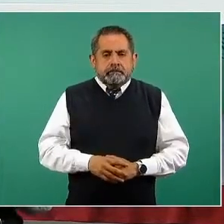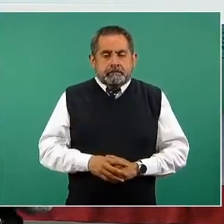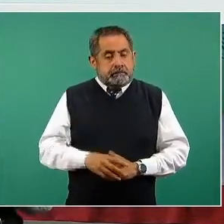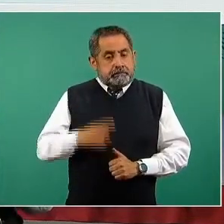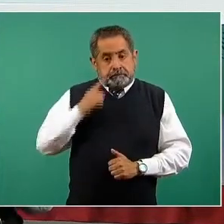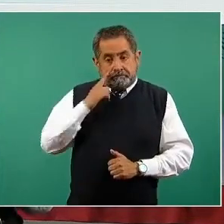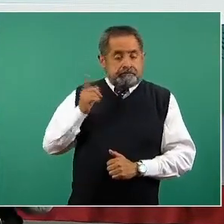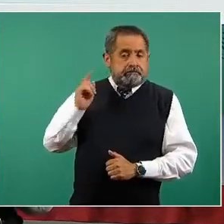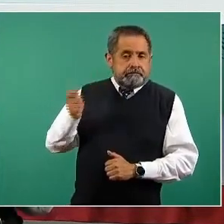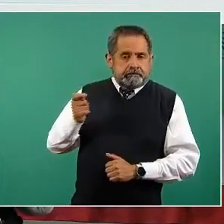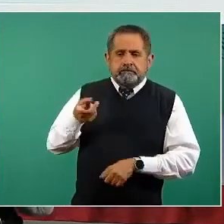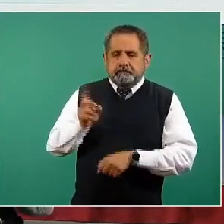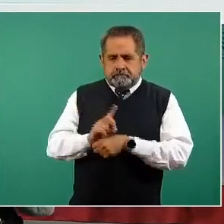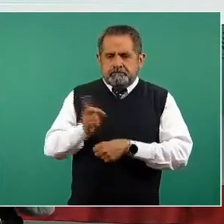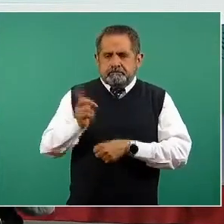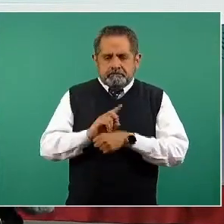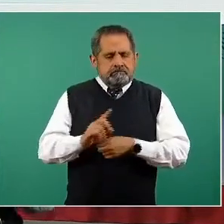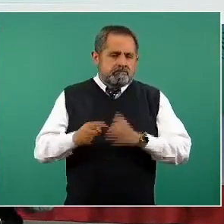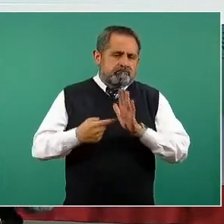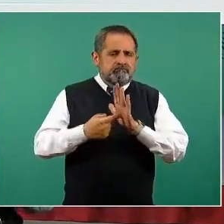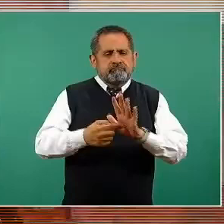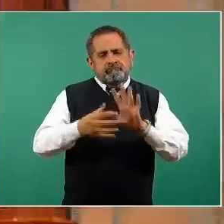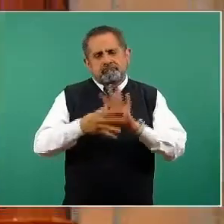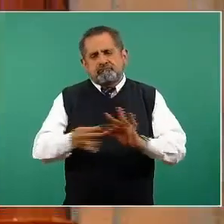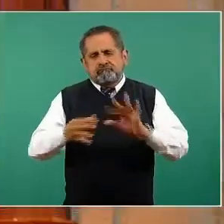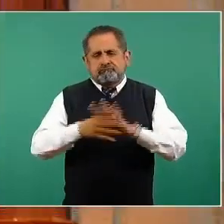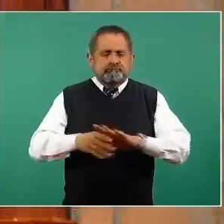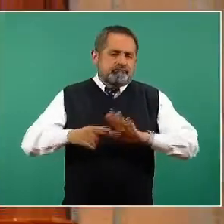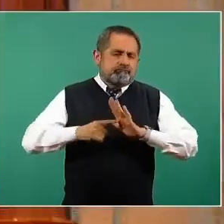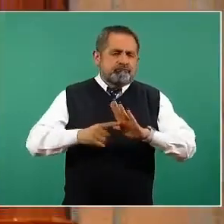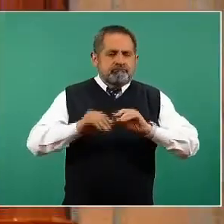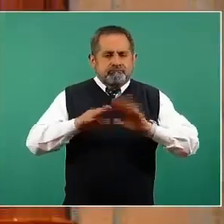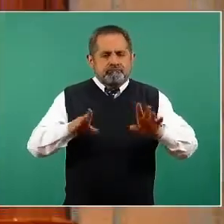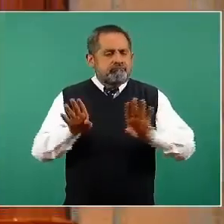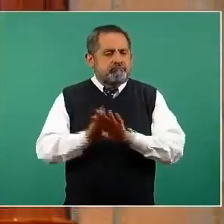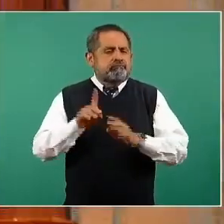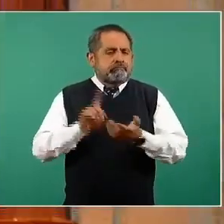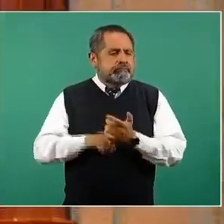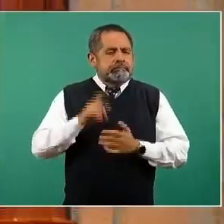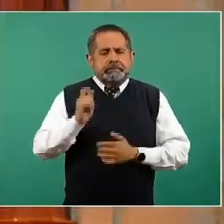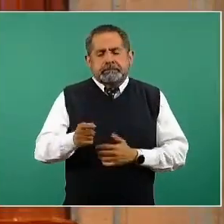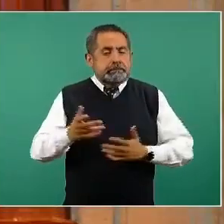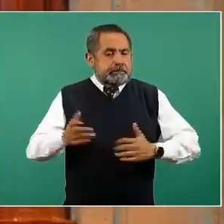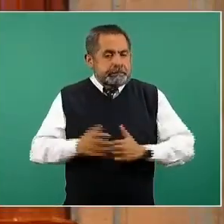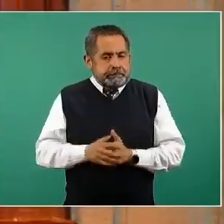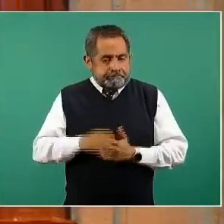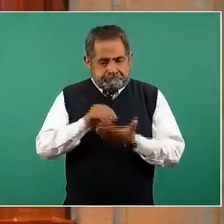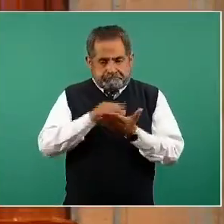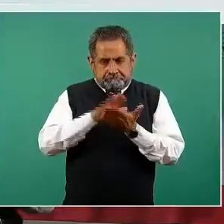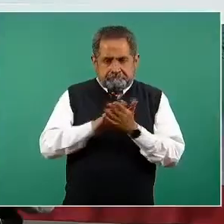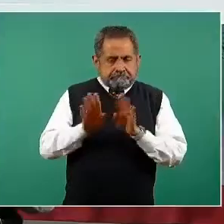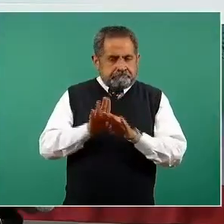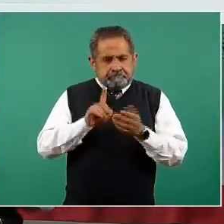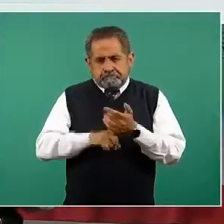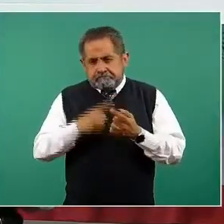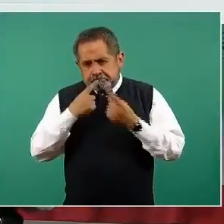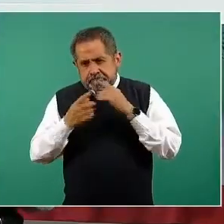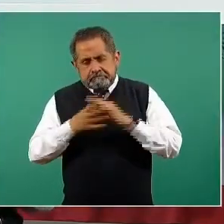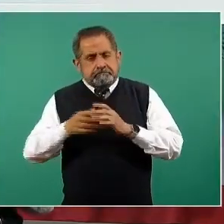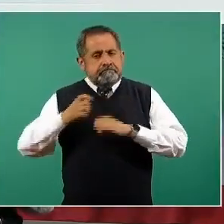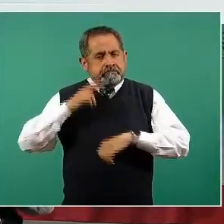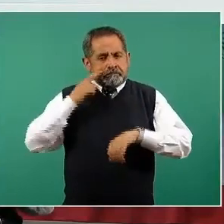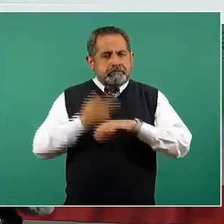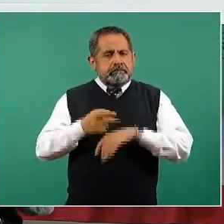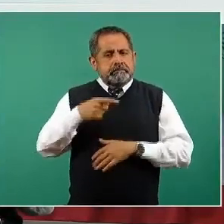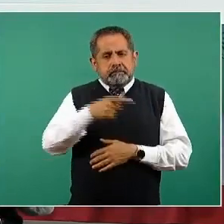gráfica también que día a día estamos actualizando. Su operación su registro y seguimiento está a cargo también